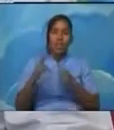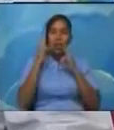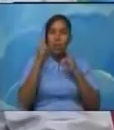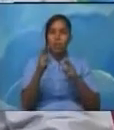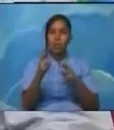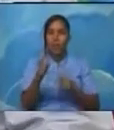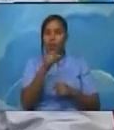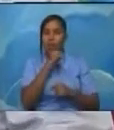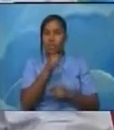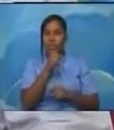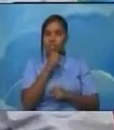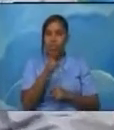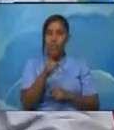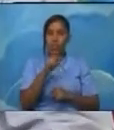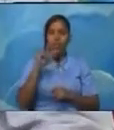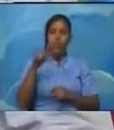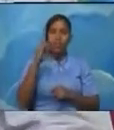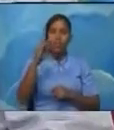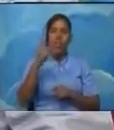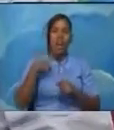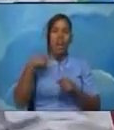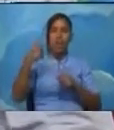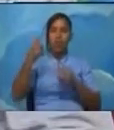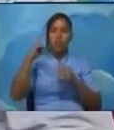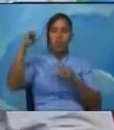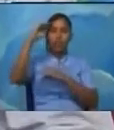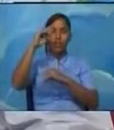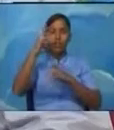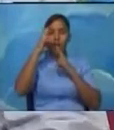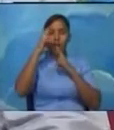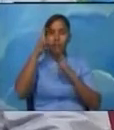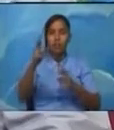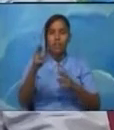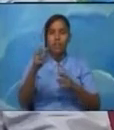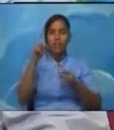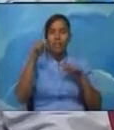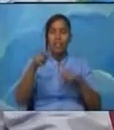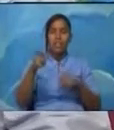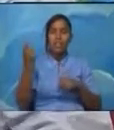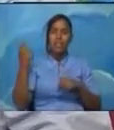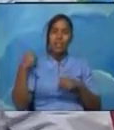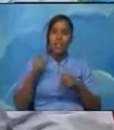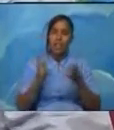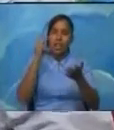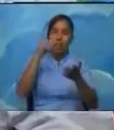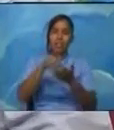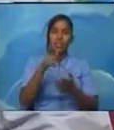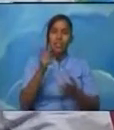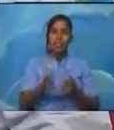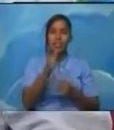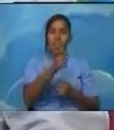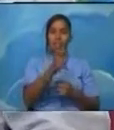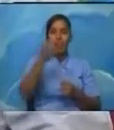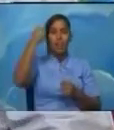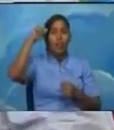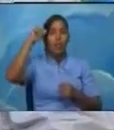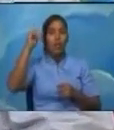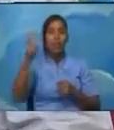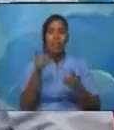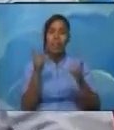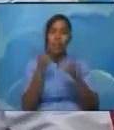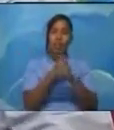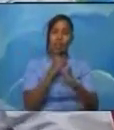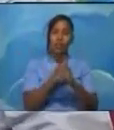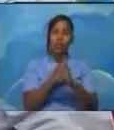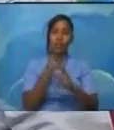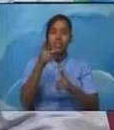evangélica Luz del Mundo. Ah, Juan Luque, ah, Emilio Pérez, hermano, respete. Aquí tiene que levantarse alguien que recuerde esto en la doctrina, en los